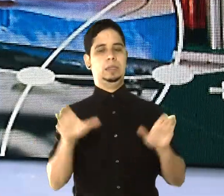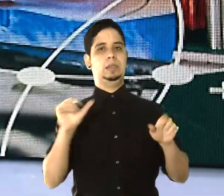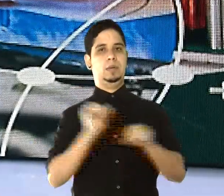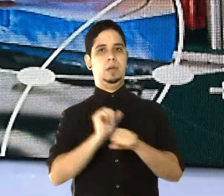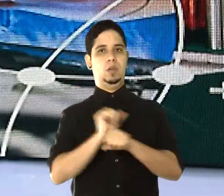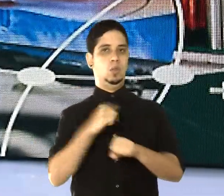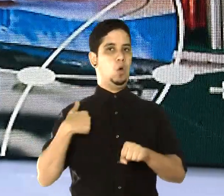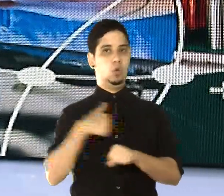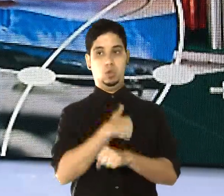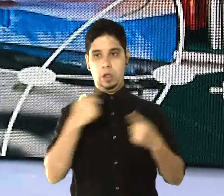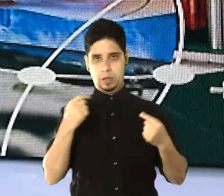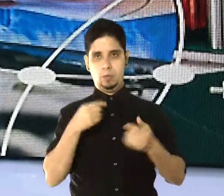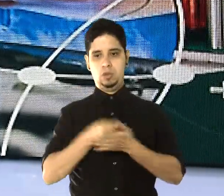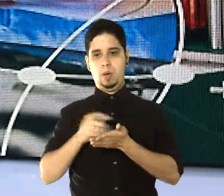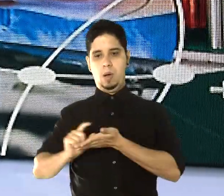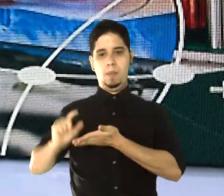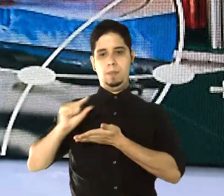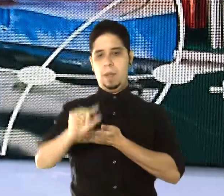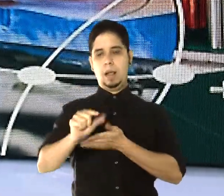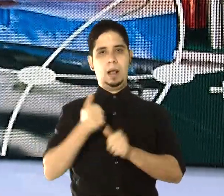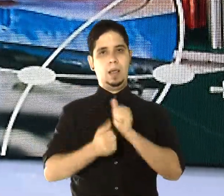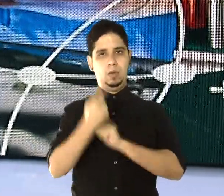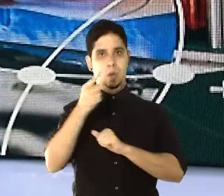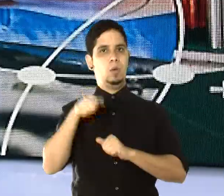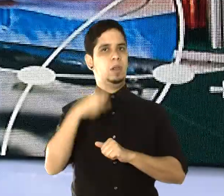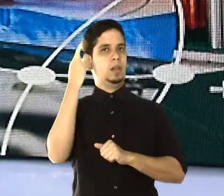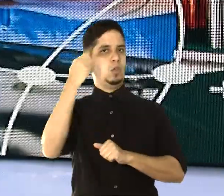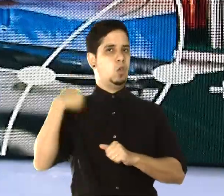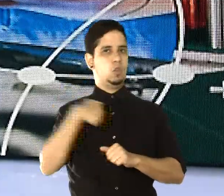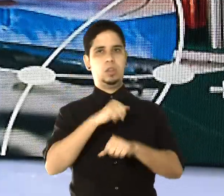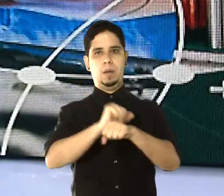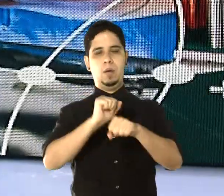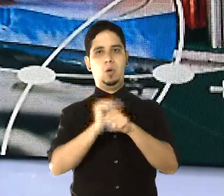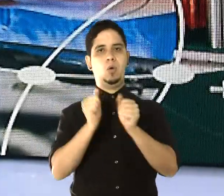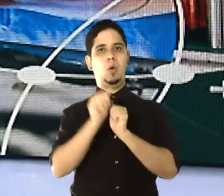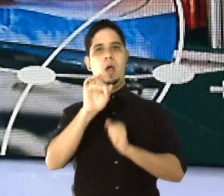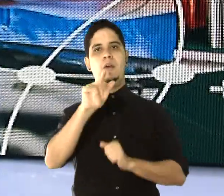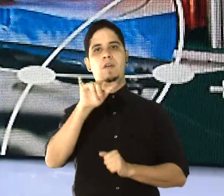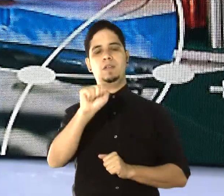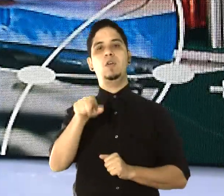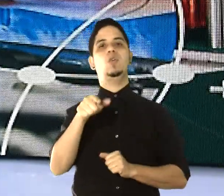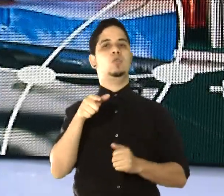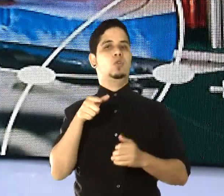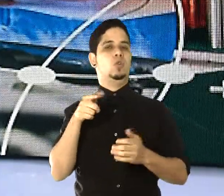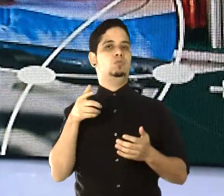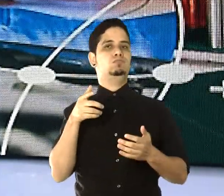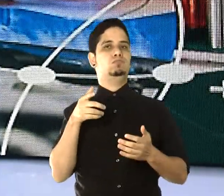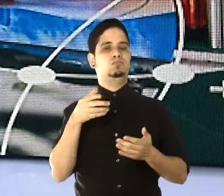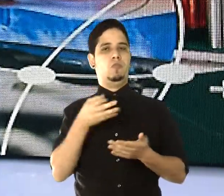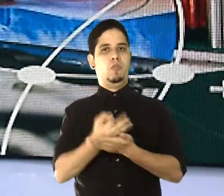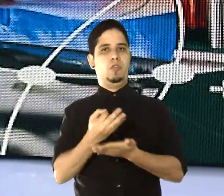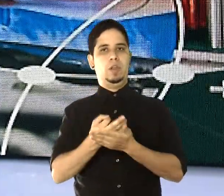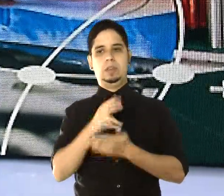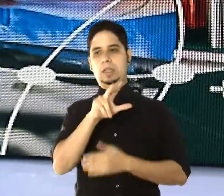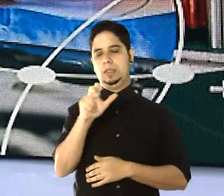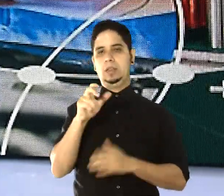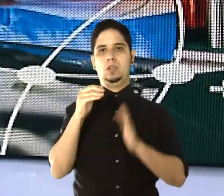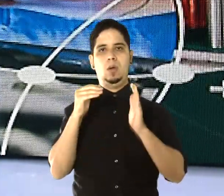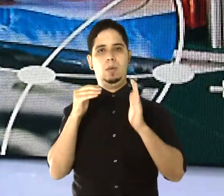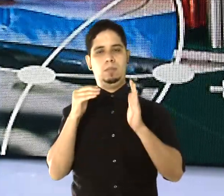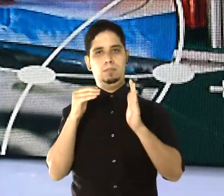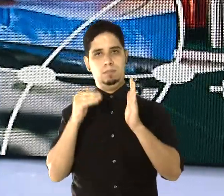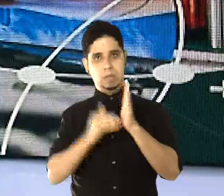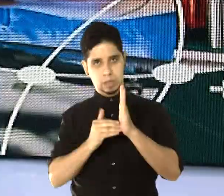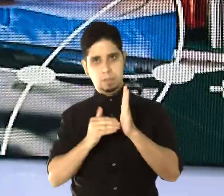vamos reembolsando. Y para eso fue que trabajamos con AFAF, un fondo de 750 millones de fondo de